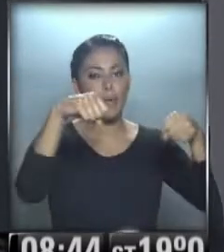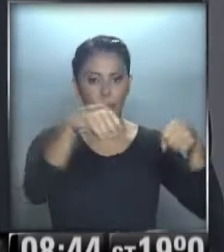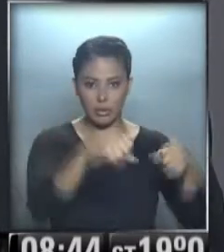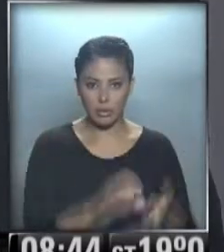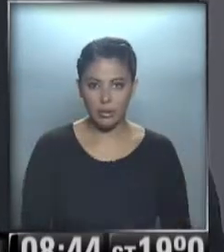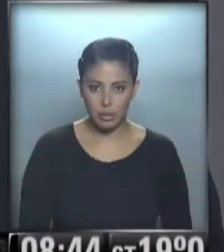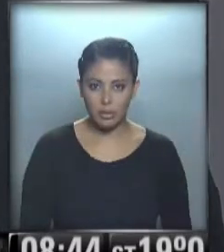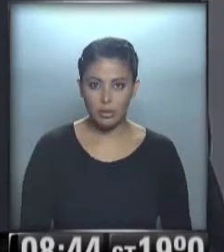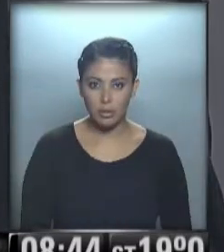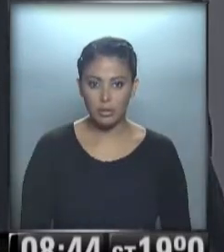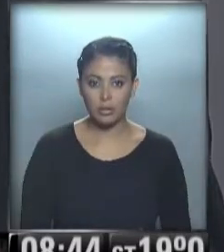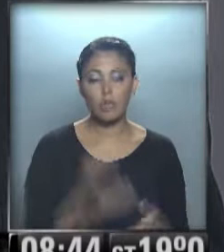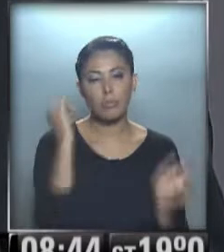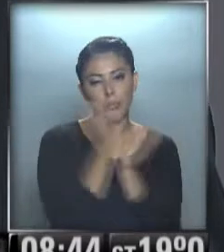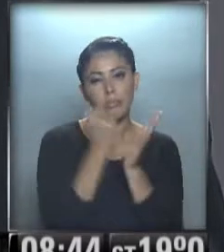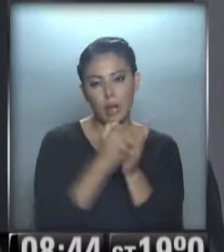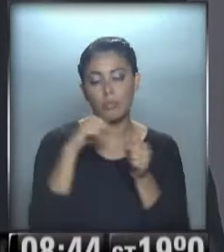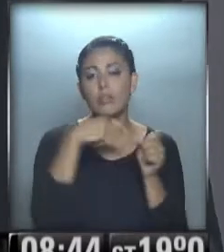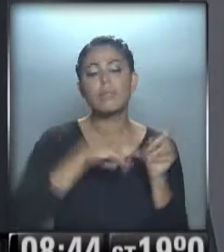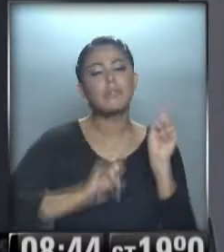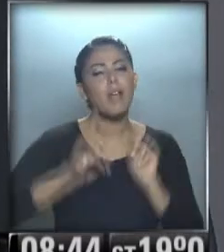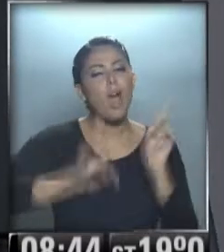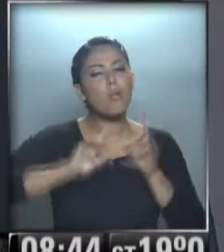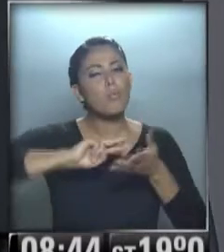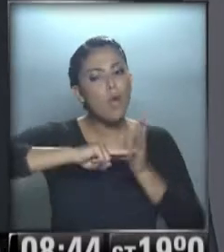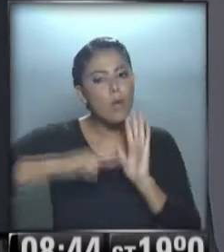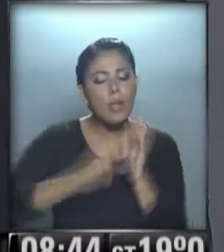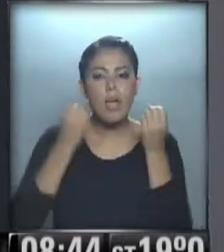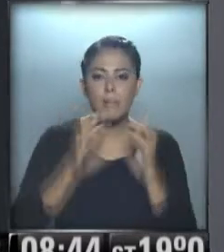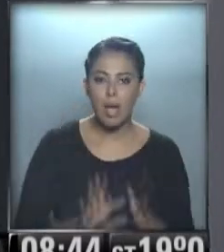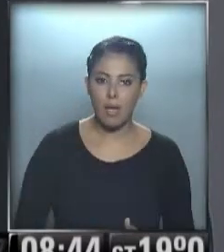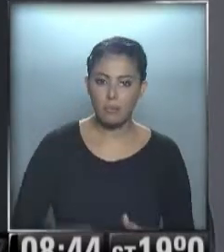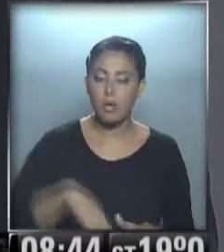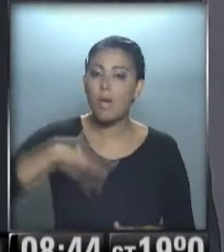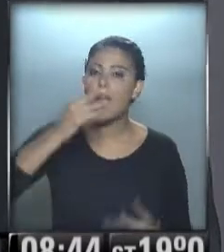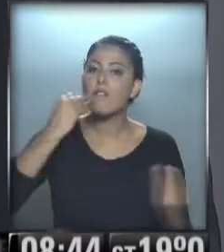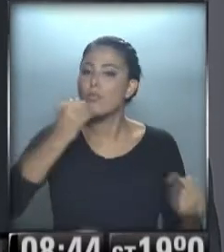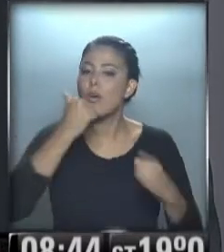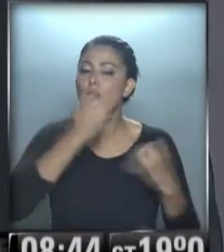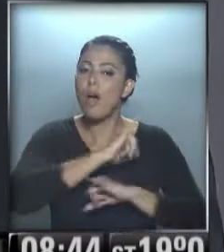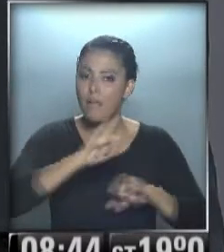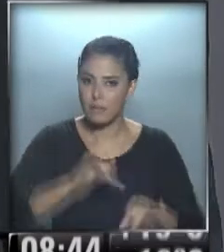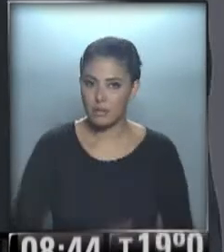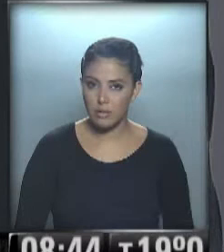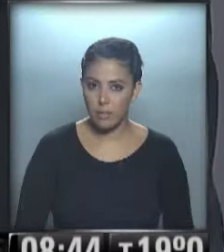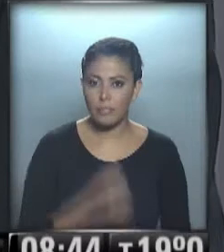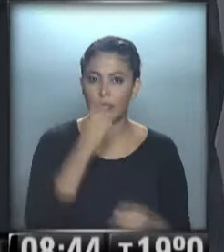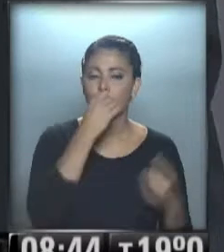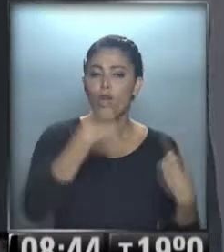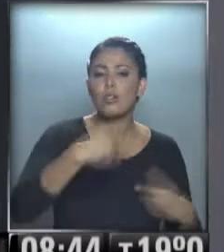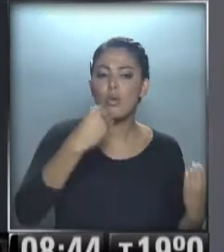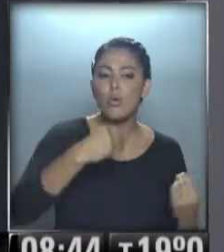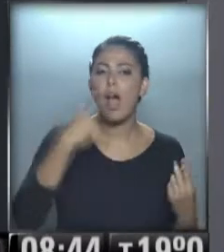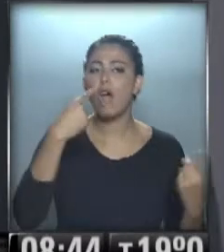supermercados. Y lo que se observó es algunos inconvenientes en el inicio de la misma, sobre todo en la señalización de los mismos. ¿Cuáles son los productos?